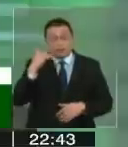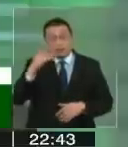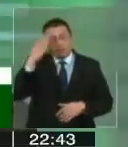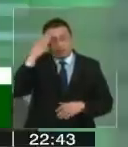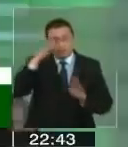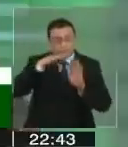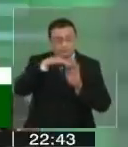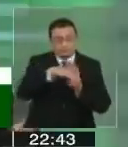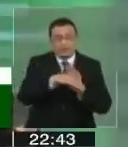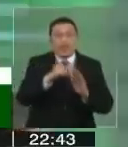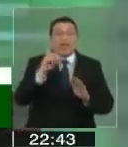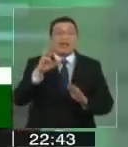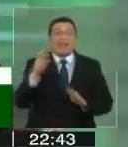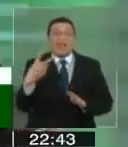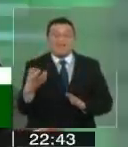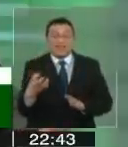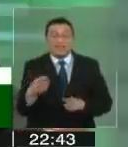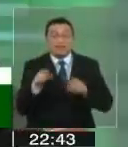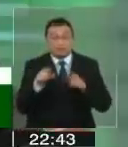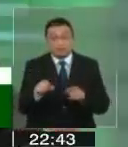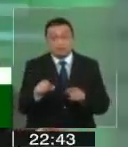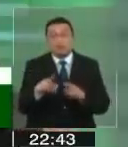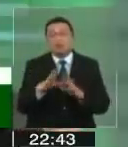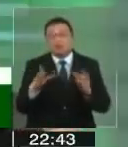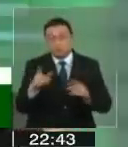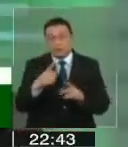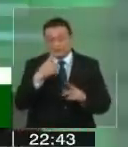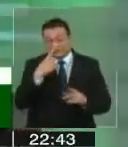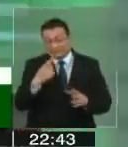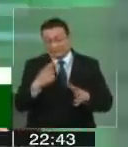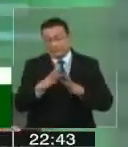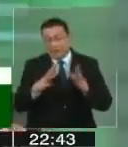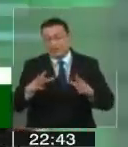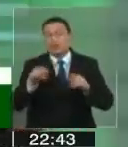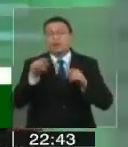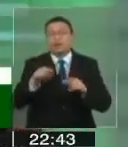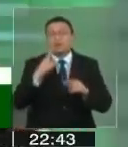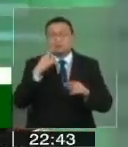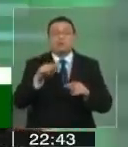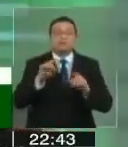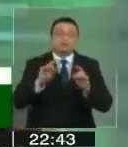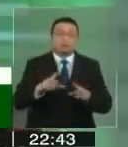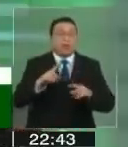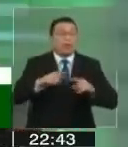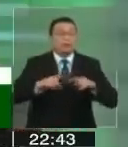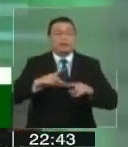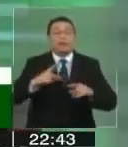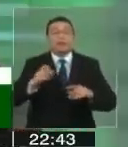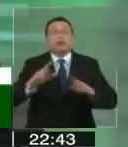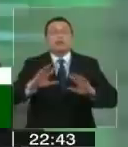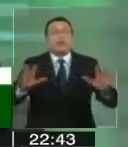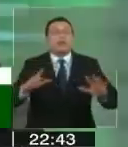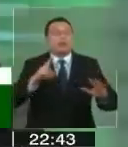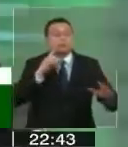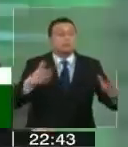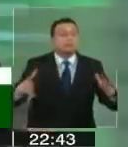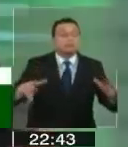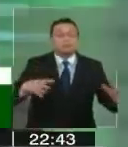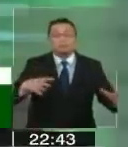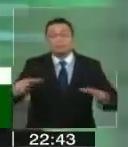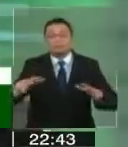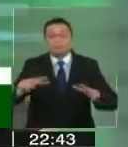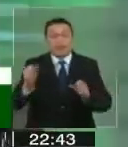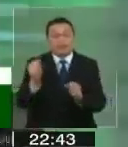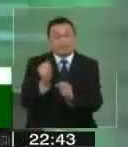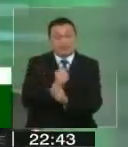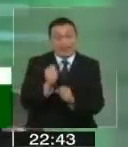deficiencia mental severa y el sistema en nuestro país, lamentablemente, ellos se han convertido en tierra de nadie. Porque en los